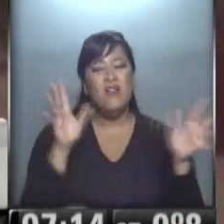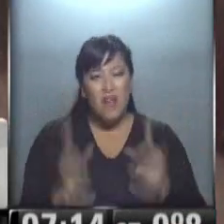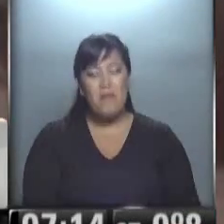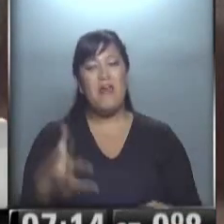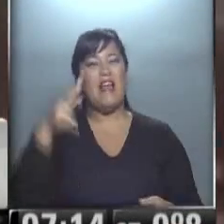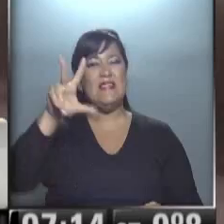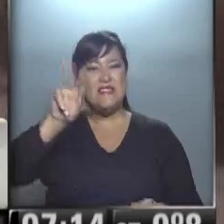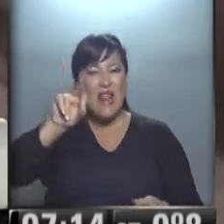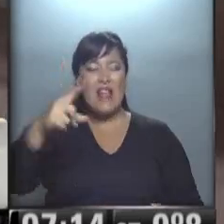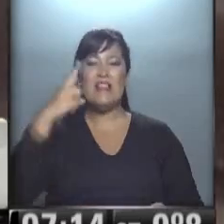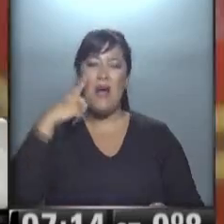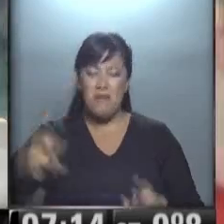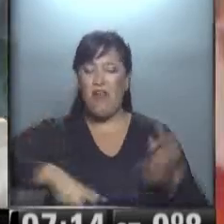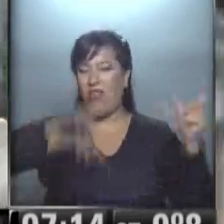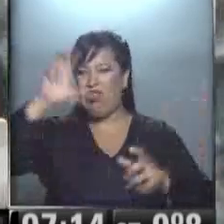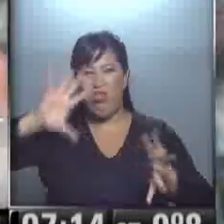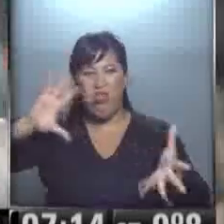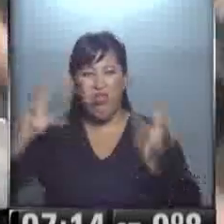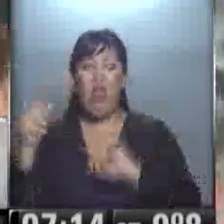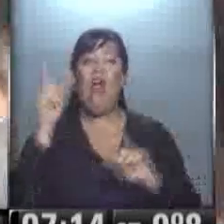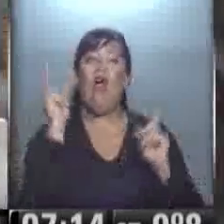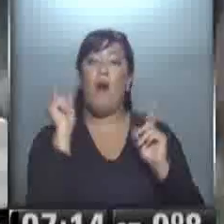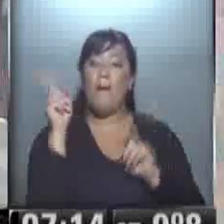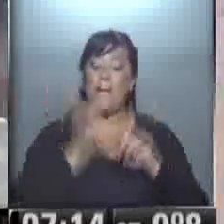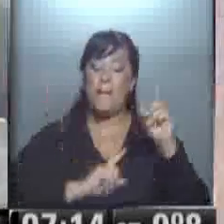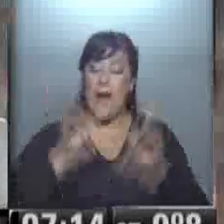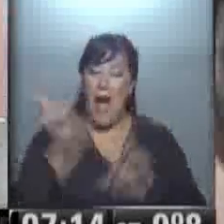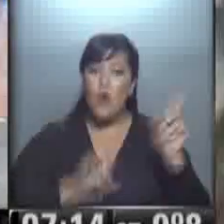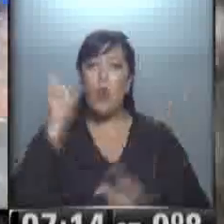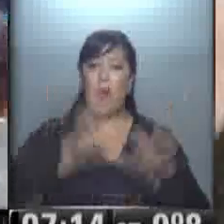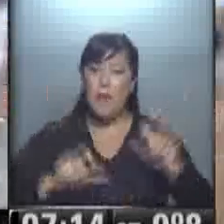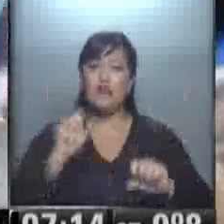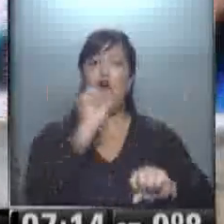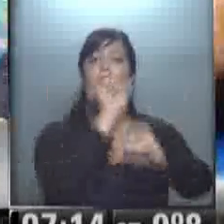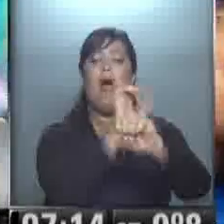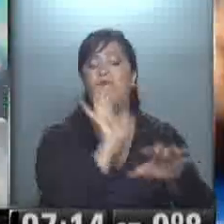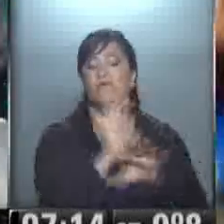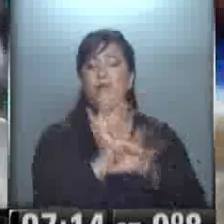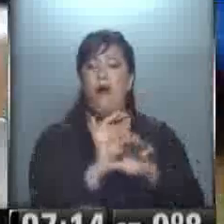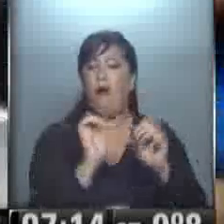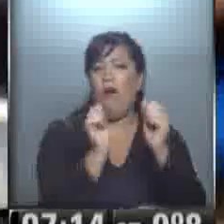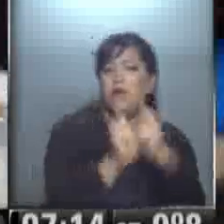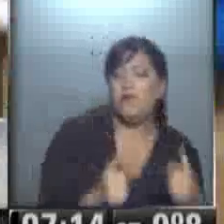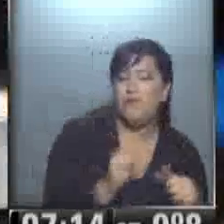daños. Hay gente que está atrapada todavía entre los escombros, por eso se habla de esta cifra, por lo